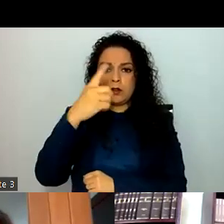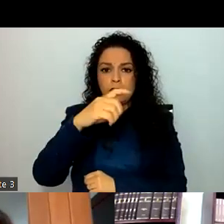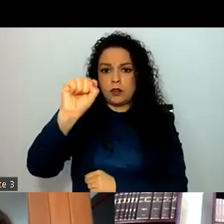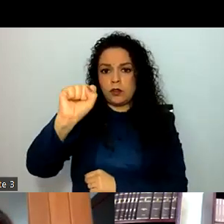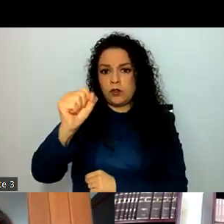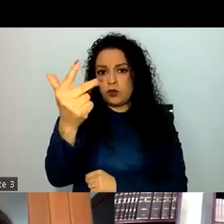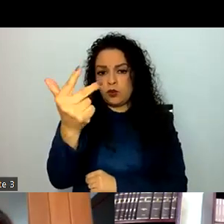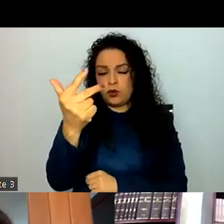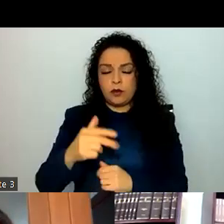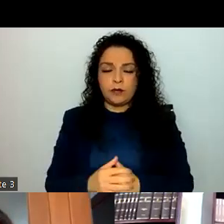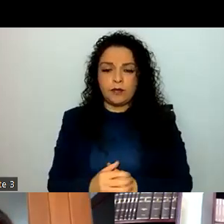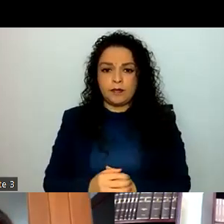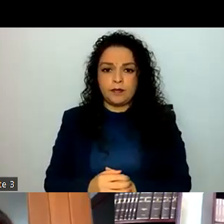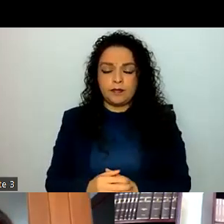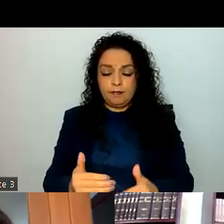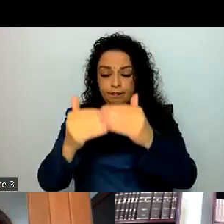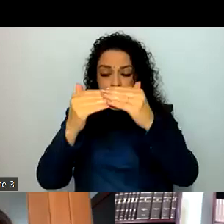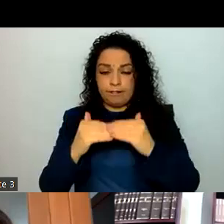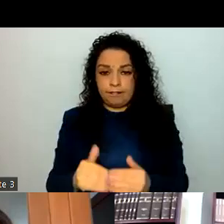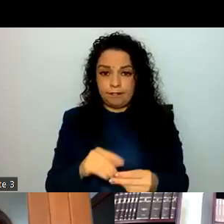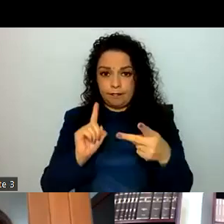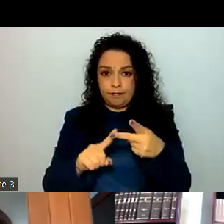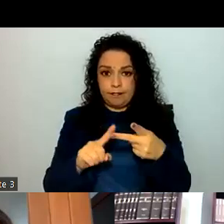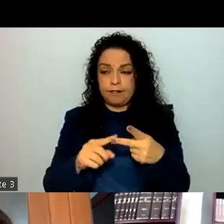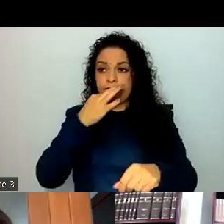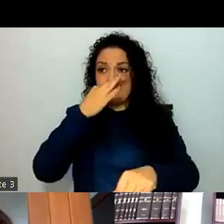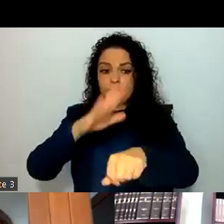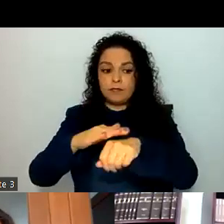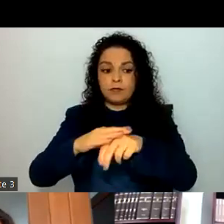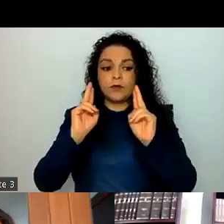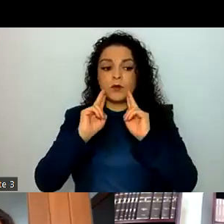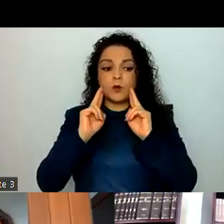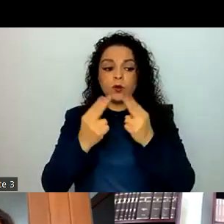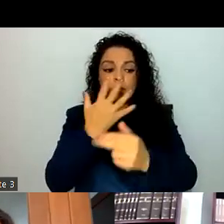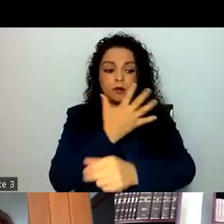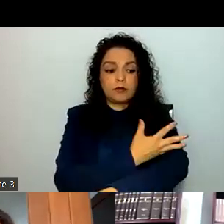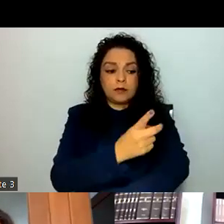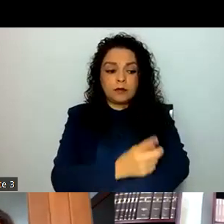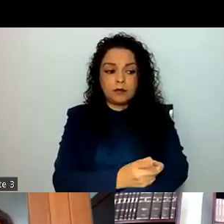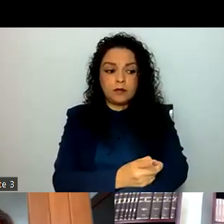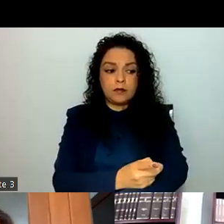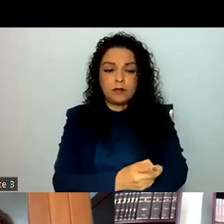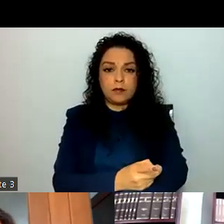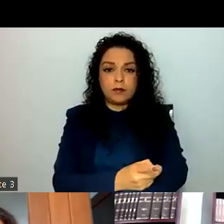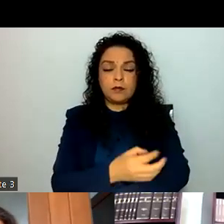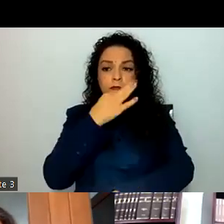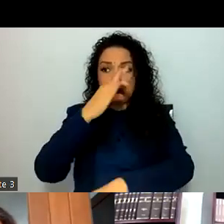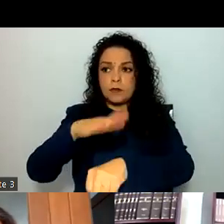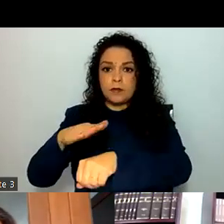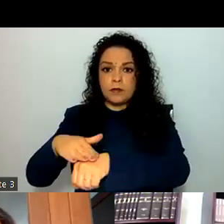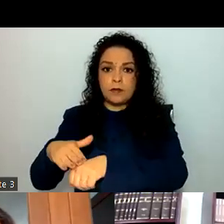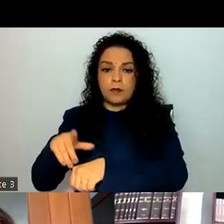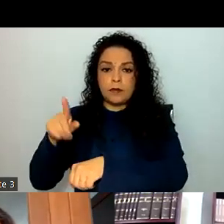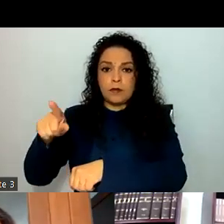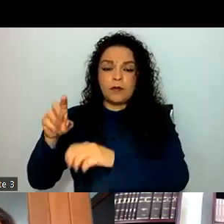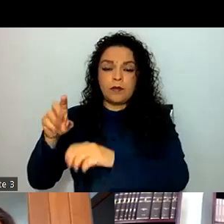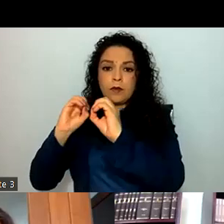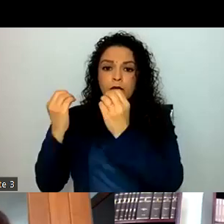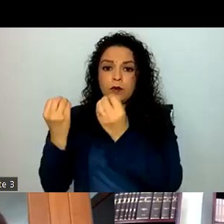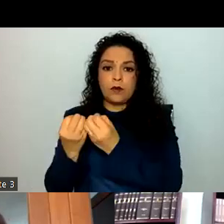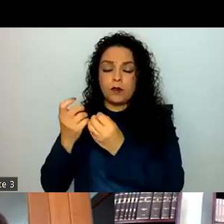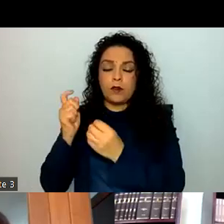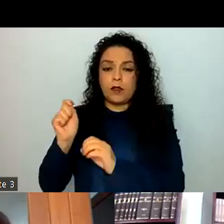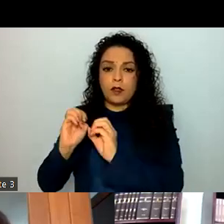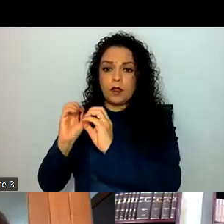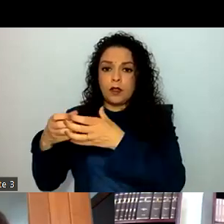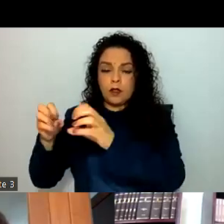09-207-5422-000-168. Segundo, se instruye a la unidad de transparencia a través de la Secretaría Ejecutiva en funciones notificar al órgano de control interno del Congreso de la Ciudad de México para